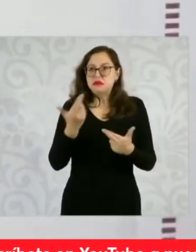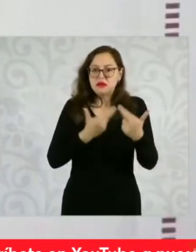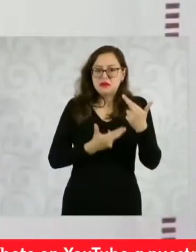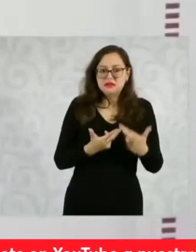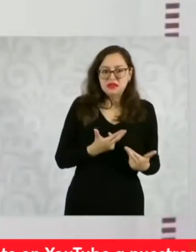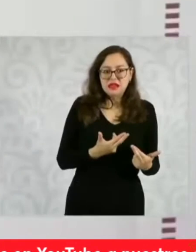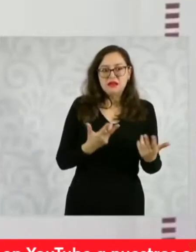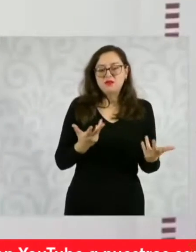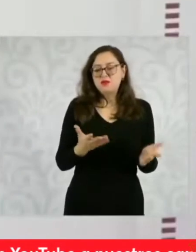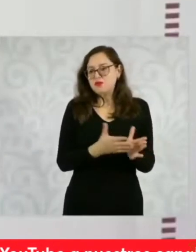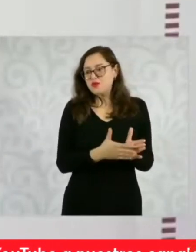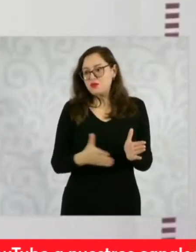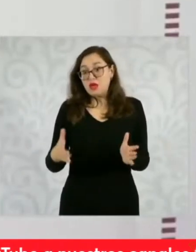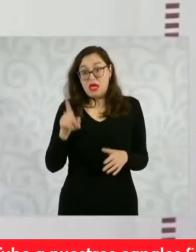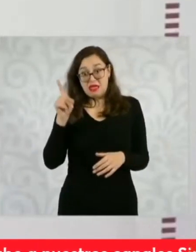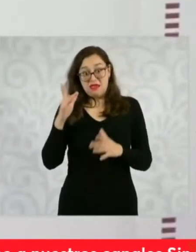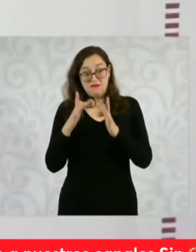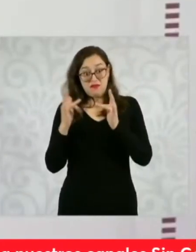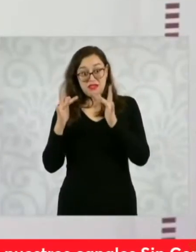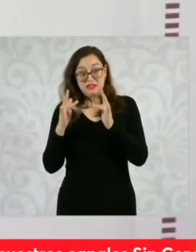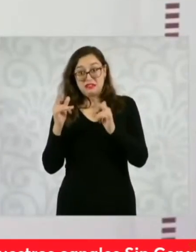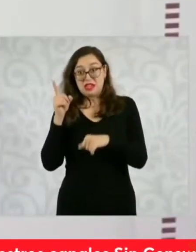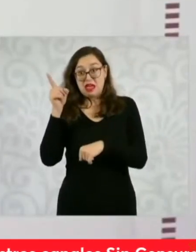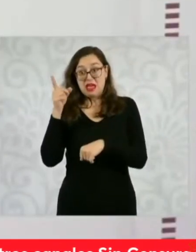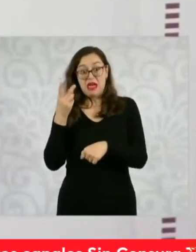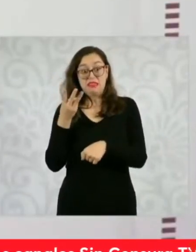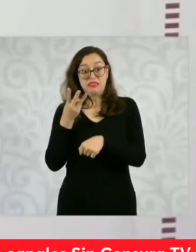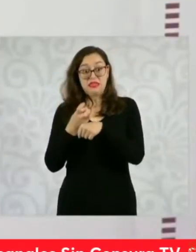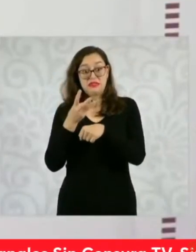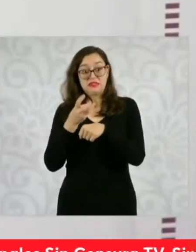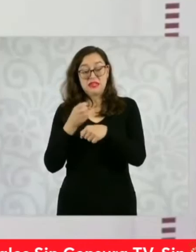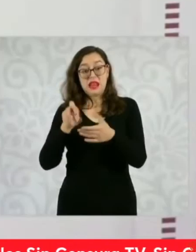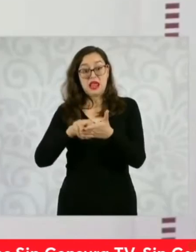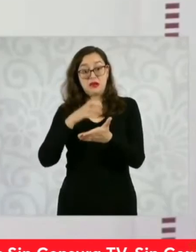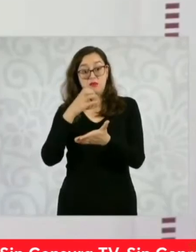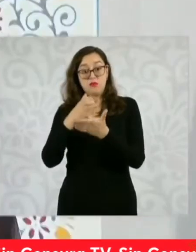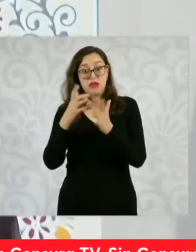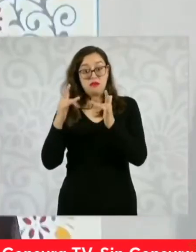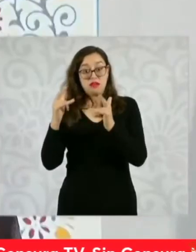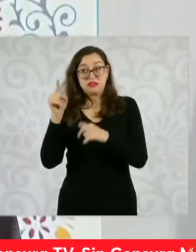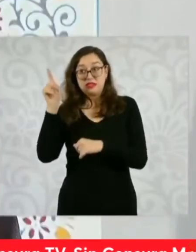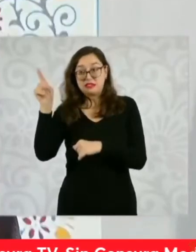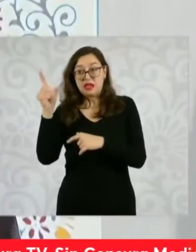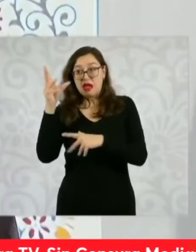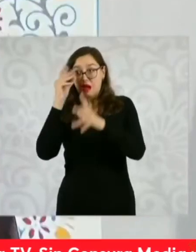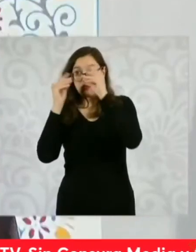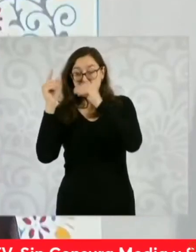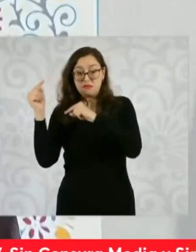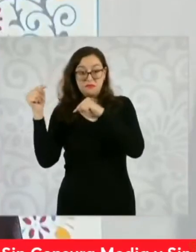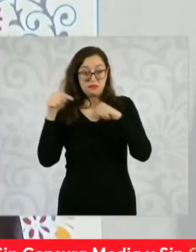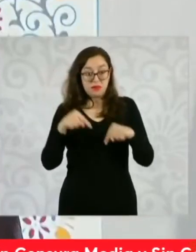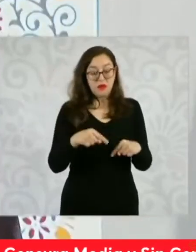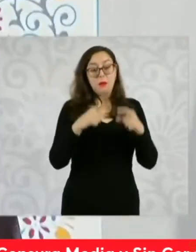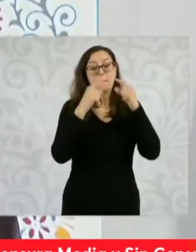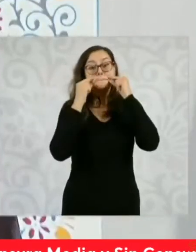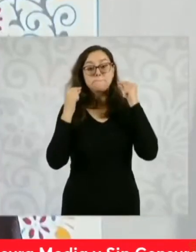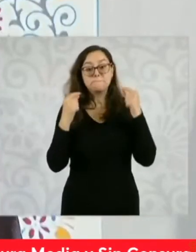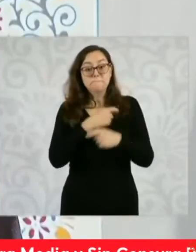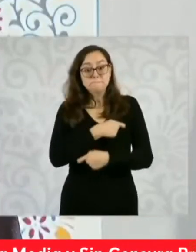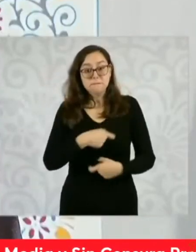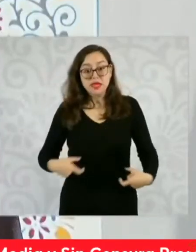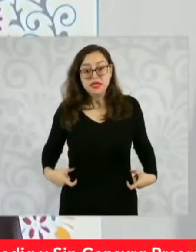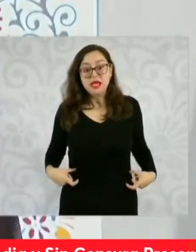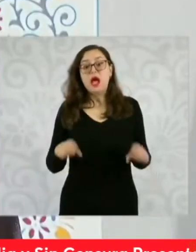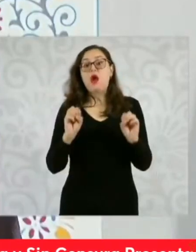importantísima de Francia, la Tercera República Francesa. Quiere decir de Villa o el socialismo